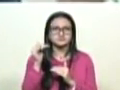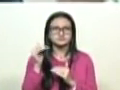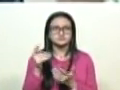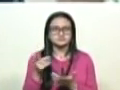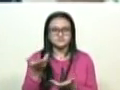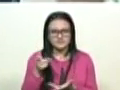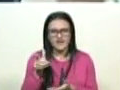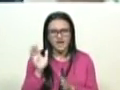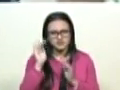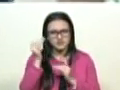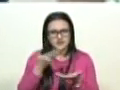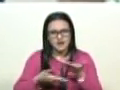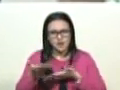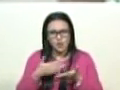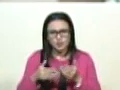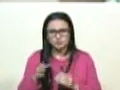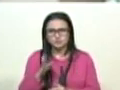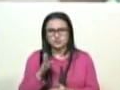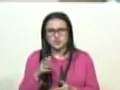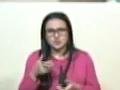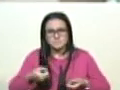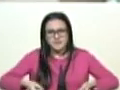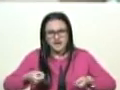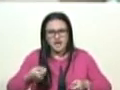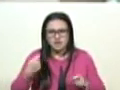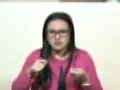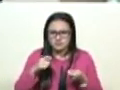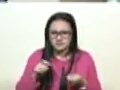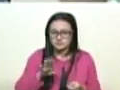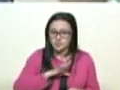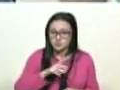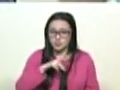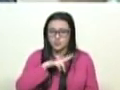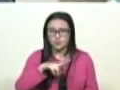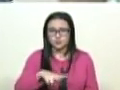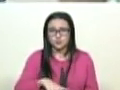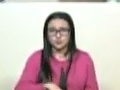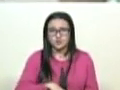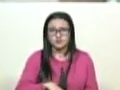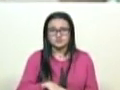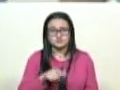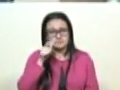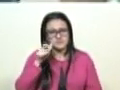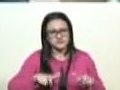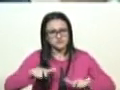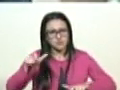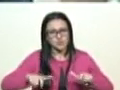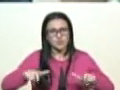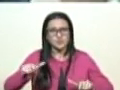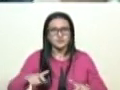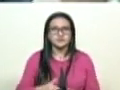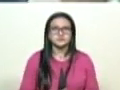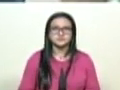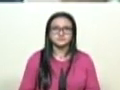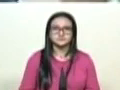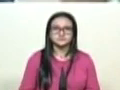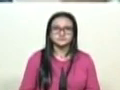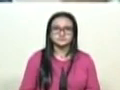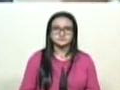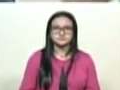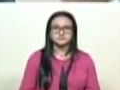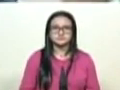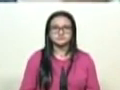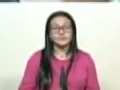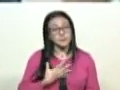esos negocios, abastos, panadería, ventas, comercio en general de la comunidad portuguesa. Bueno, igualmente hemos decidido, el presidente